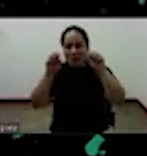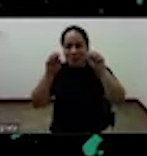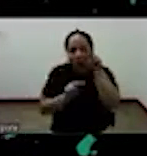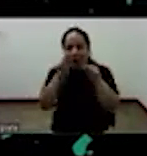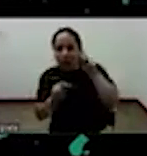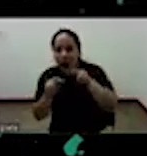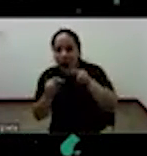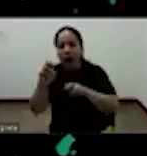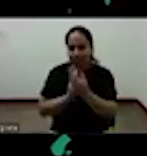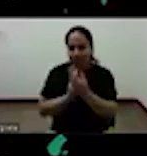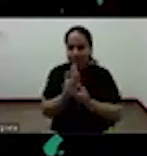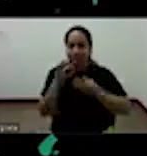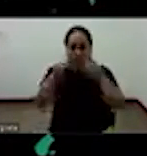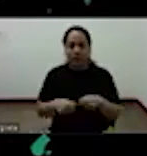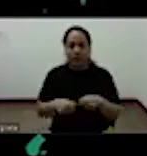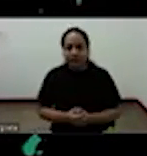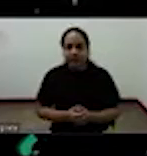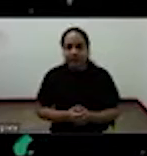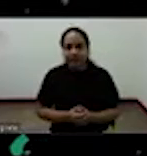visualmente.